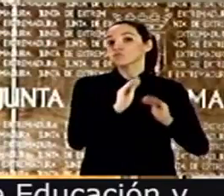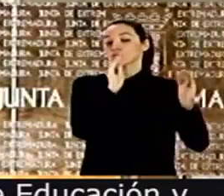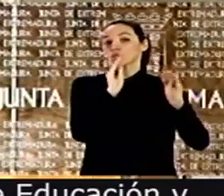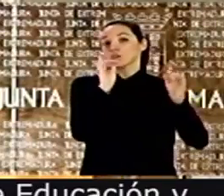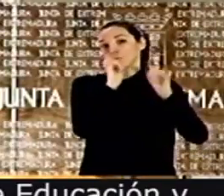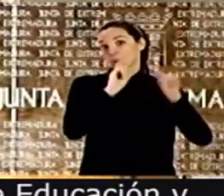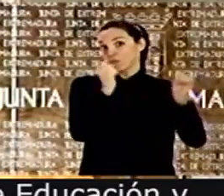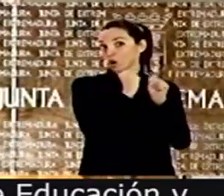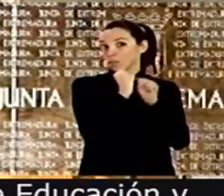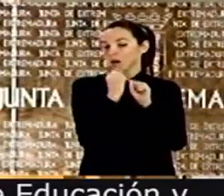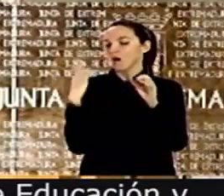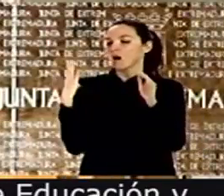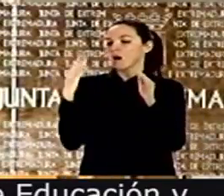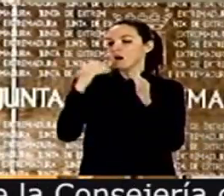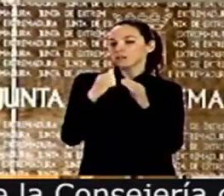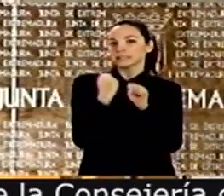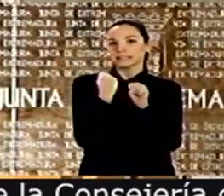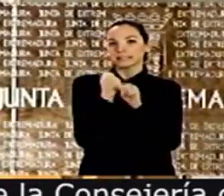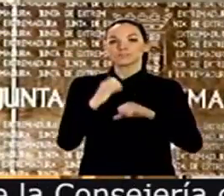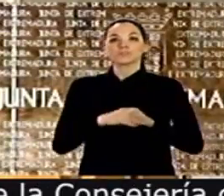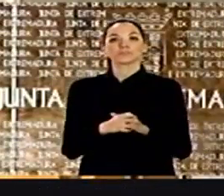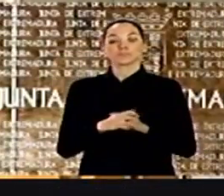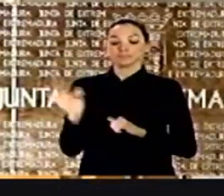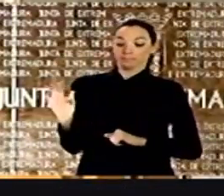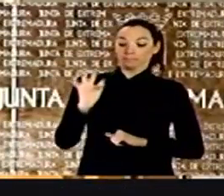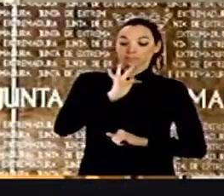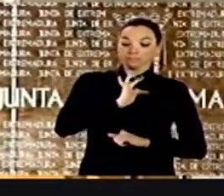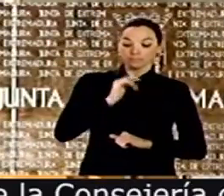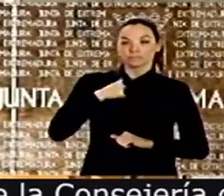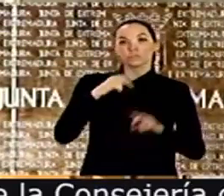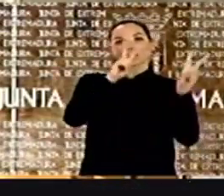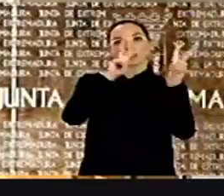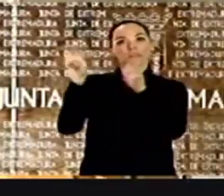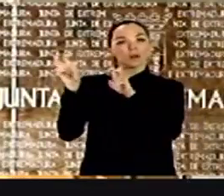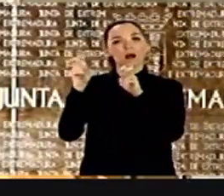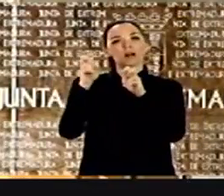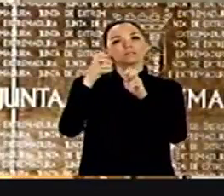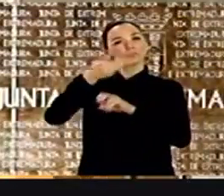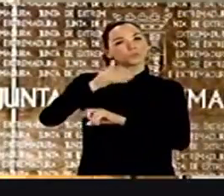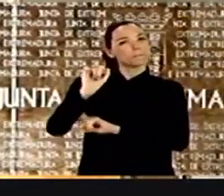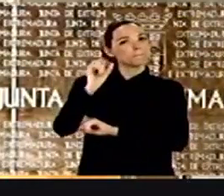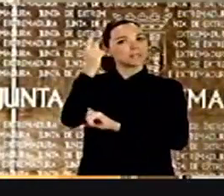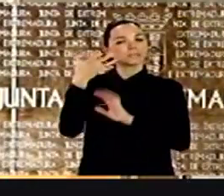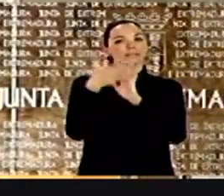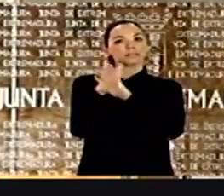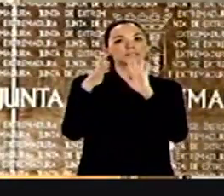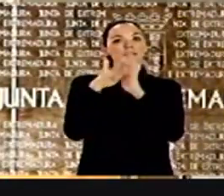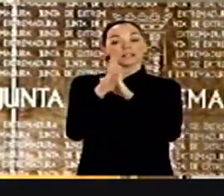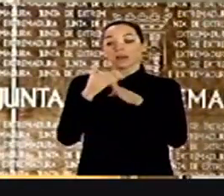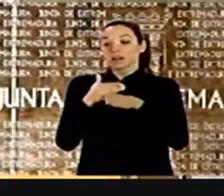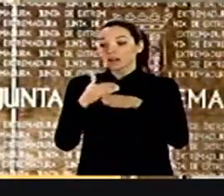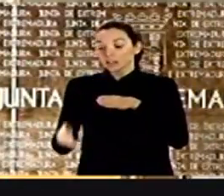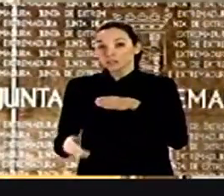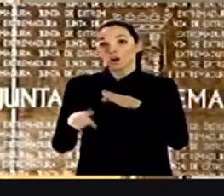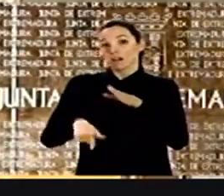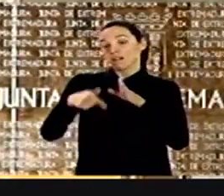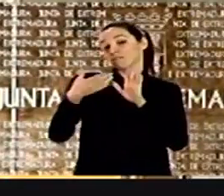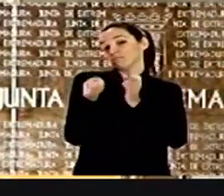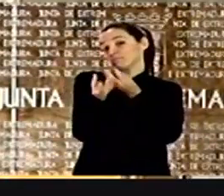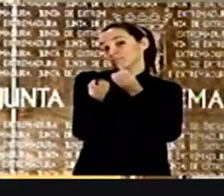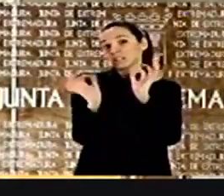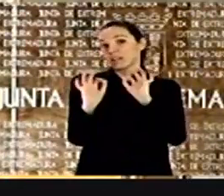y Empleo. Yo voy a relatarles, como cada martes, los asuntos más importantes. El resto, que no vamos a verbalizar aquí, los encuentran en la